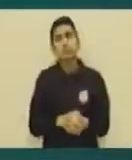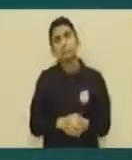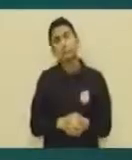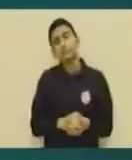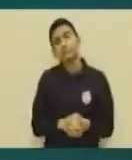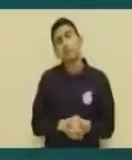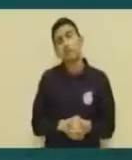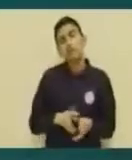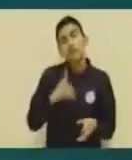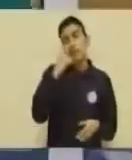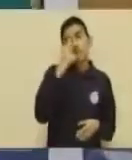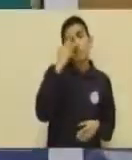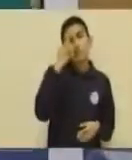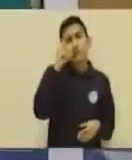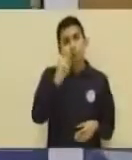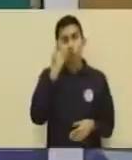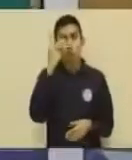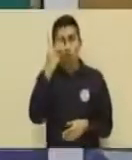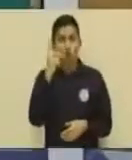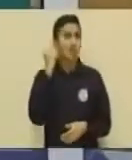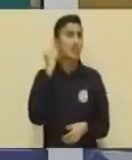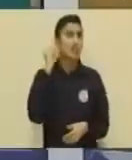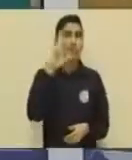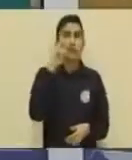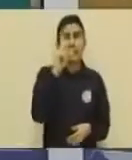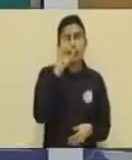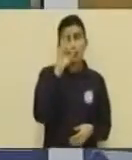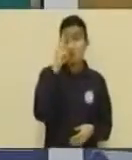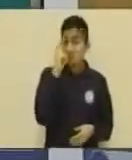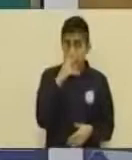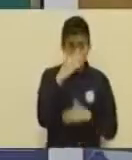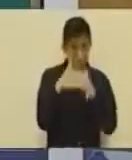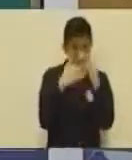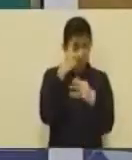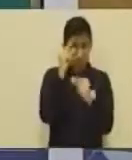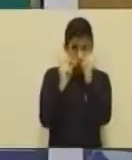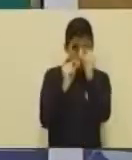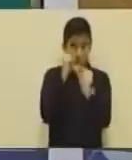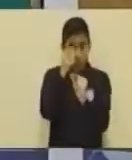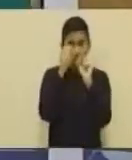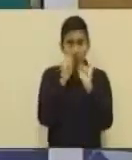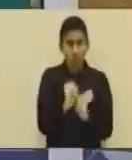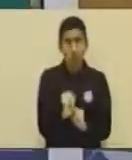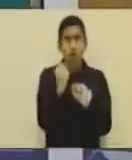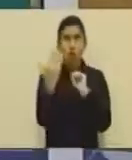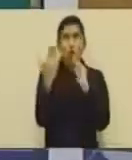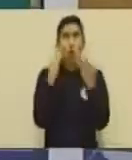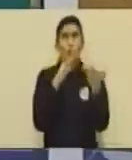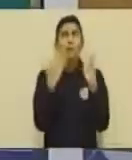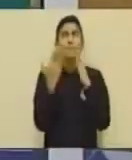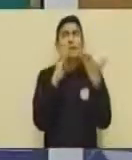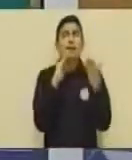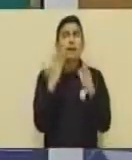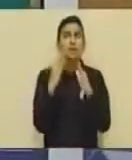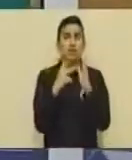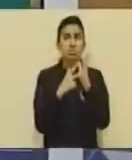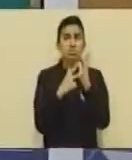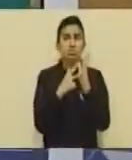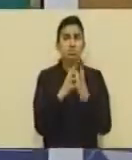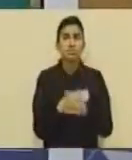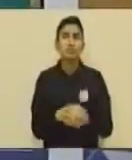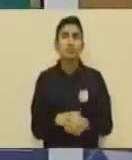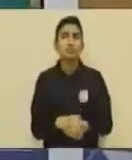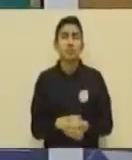de 23.2, ¿verdad? Y así es como nosotros podemos hacer la comparación de estos tiros, ¿verdad? De